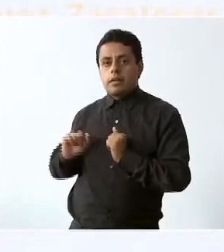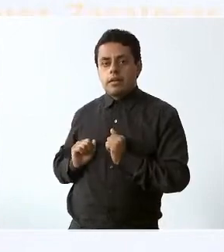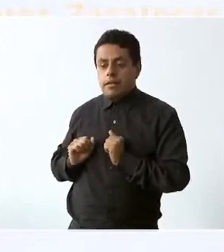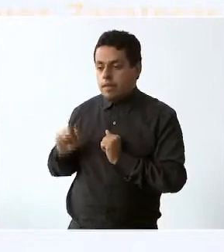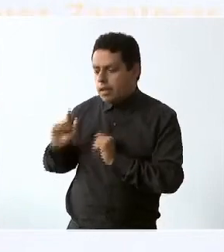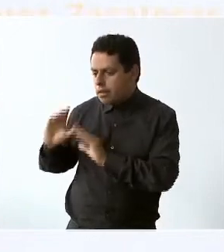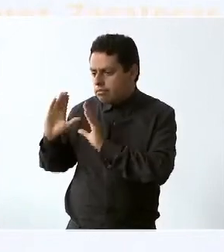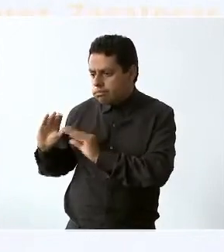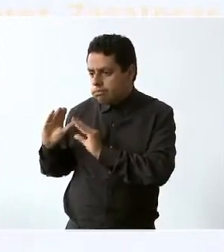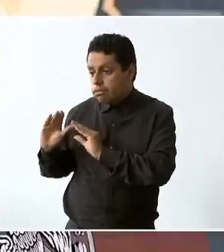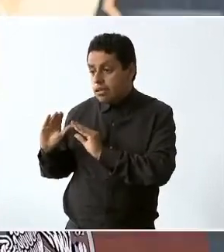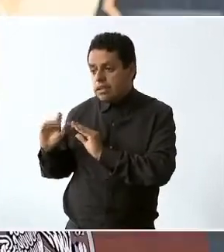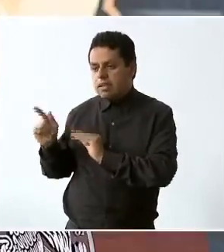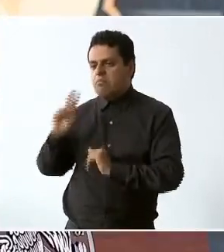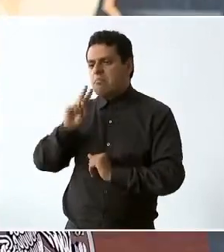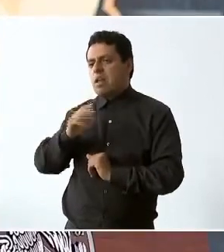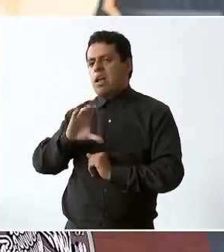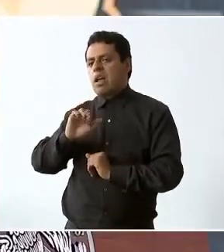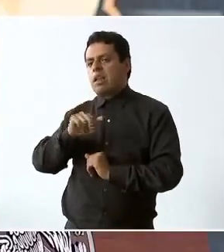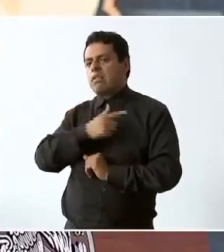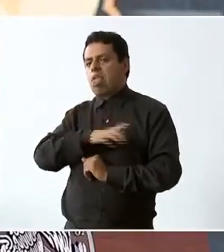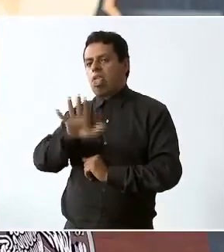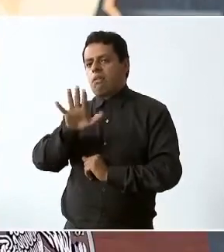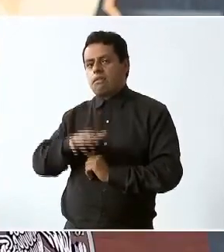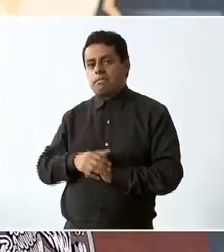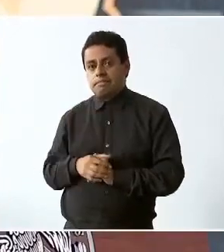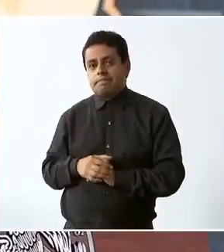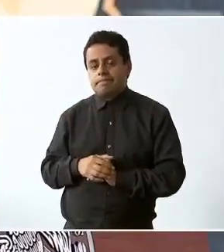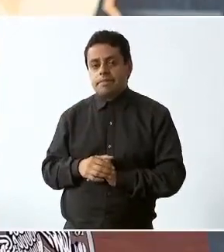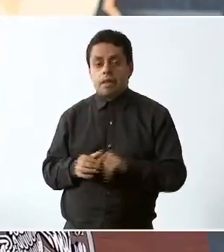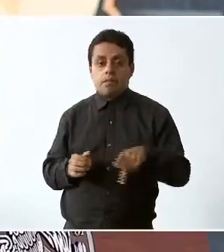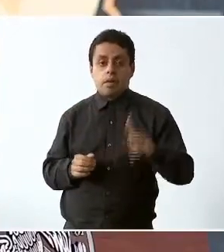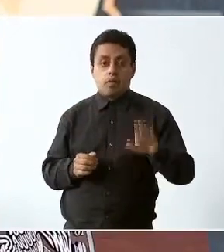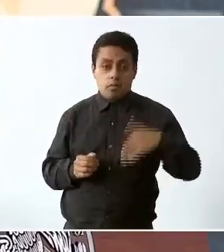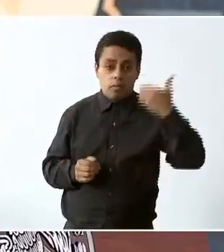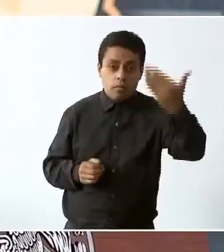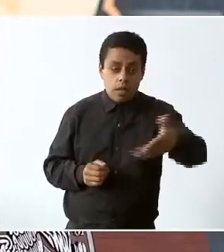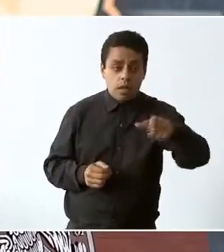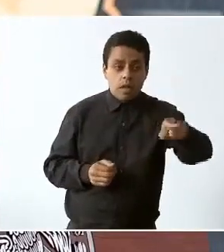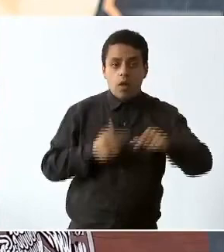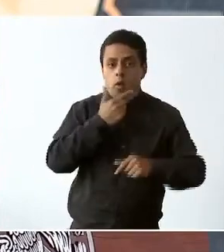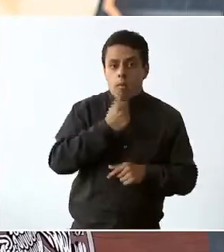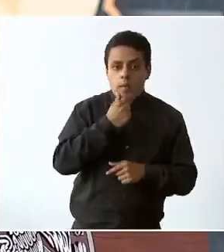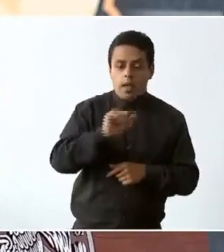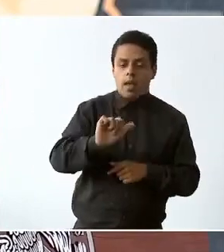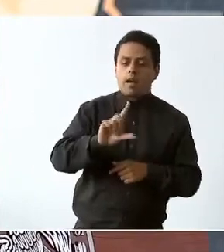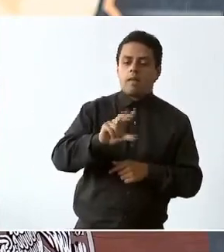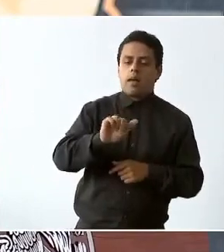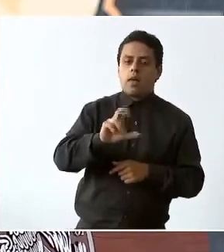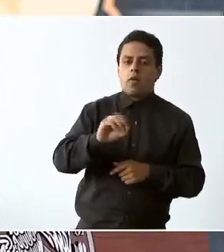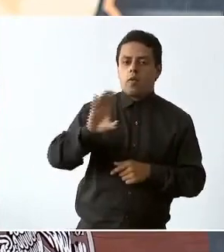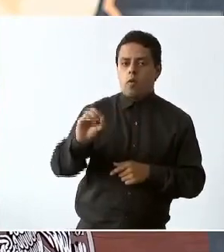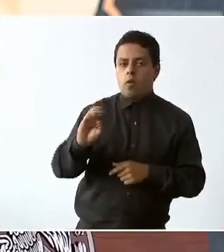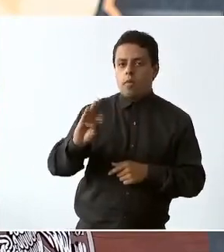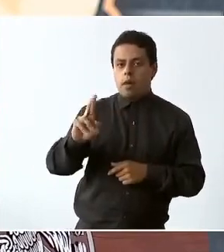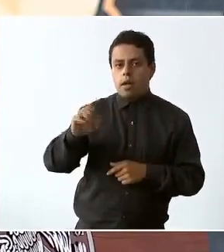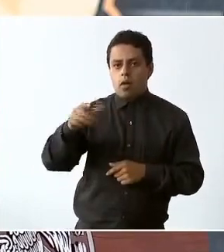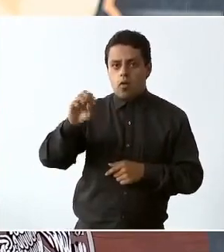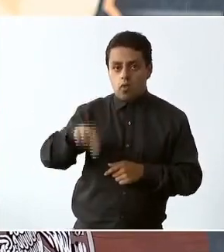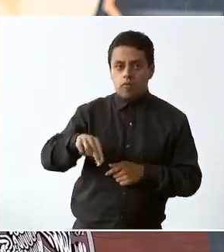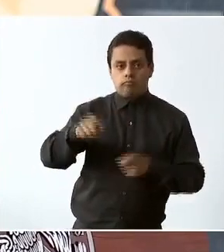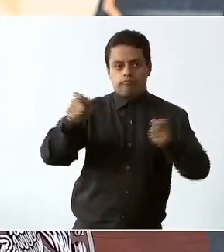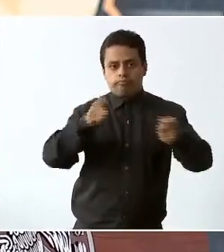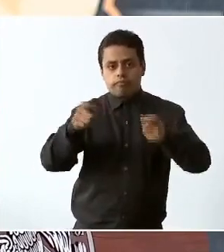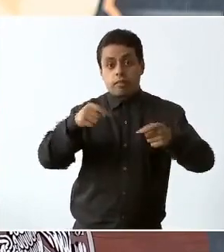entonces. No obstante, cuando los obregonistas tomaron la Ciudad de México y